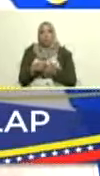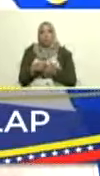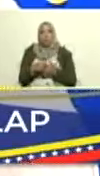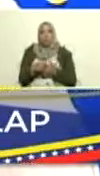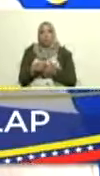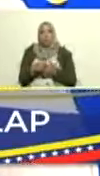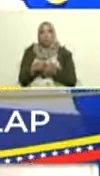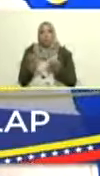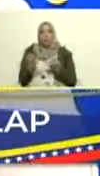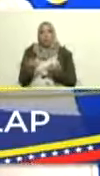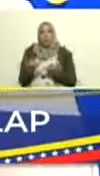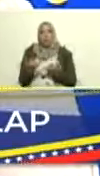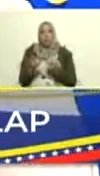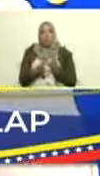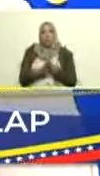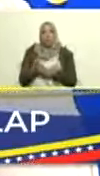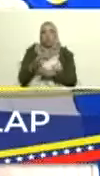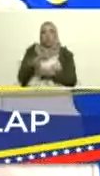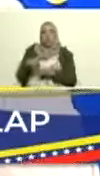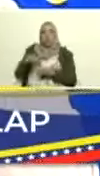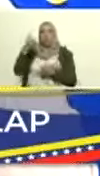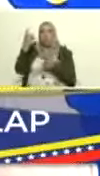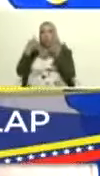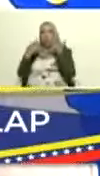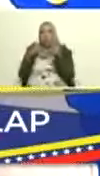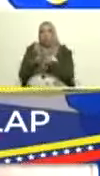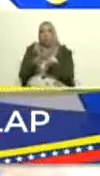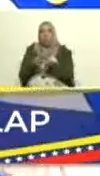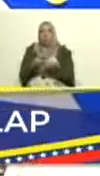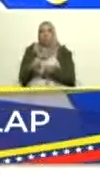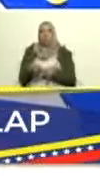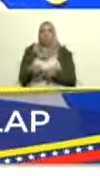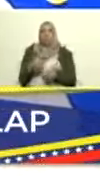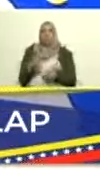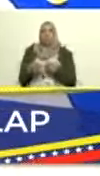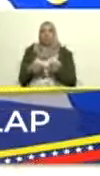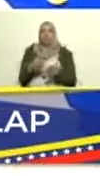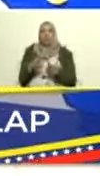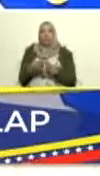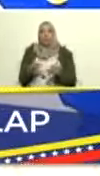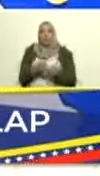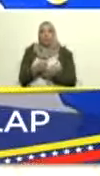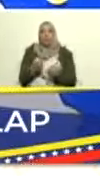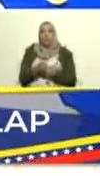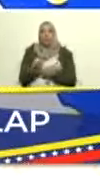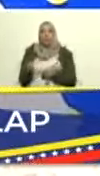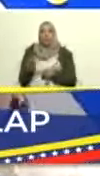hemos ya avanzado, mi comandante jefe, sobre todo para